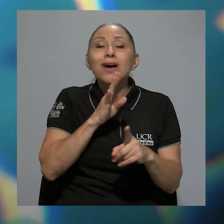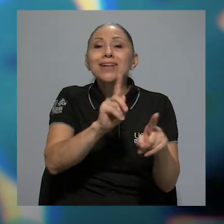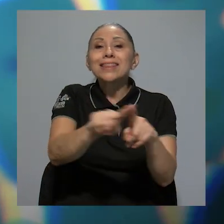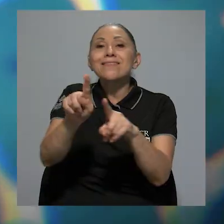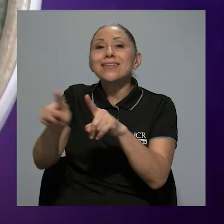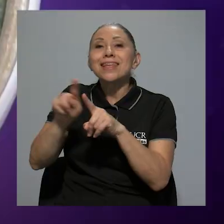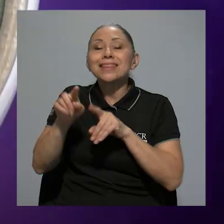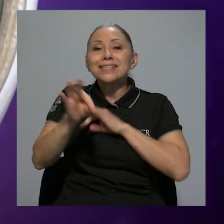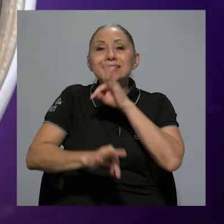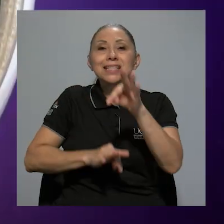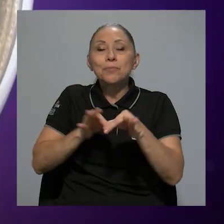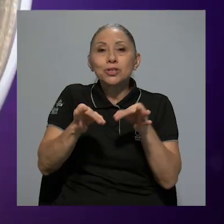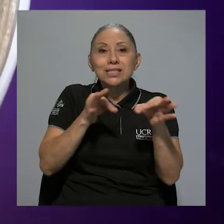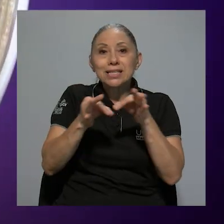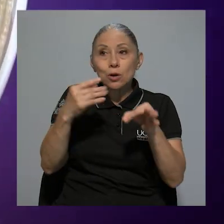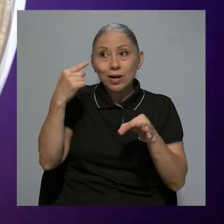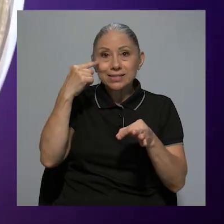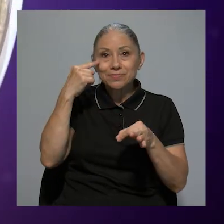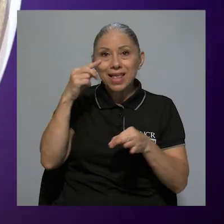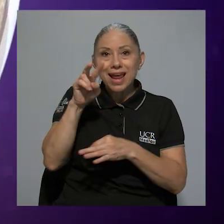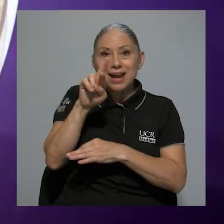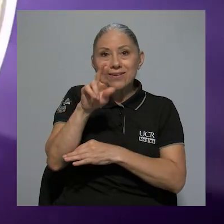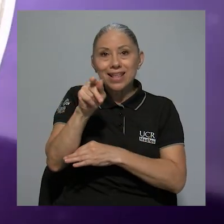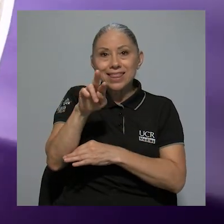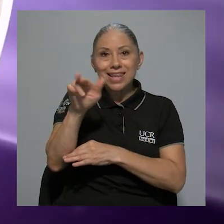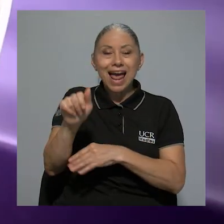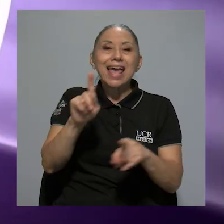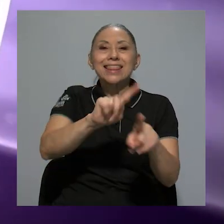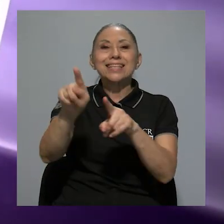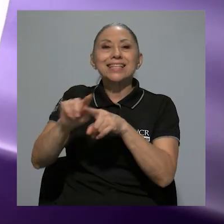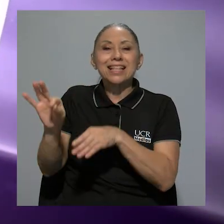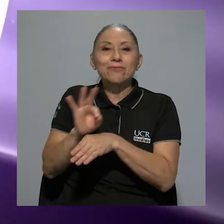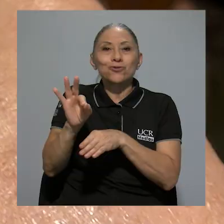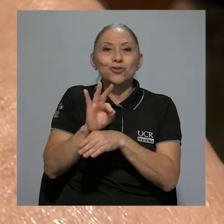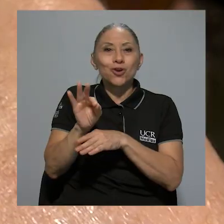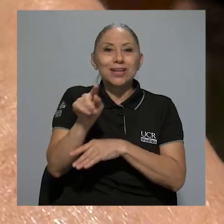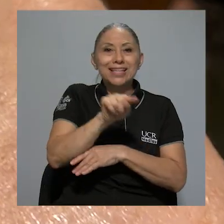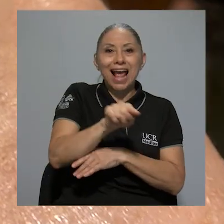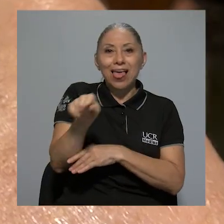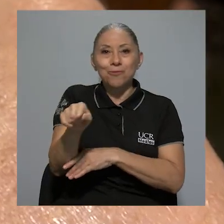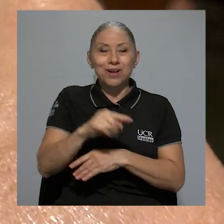de células que hay en la retina y las distintas funciones que tiene cada una.